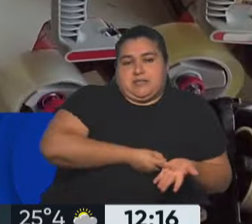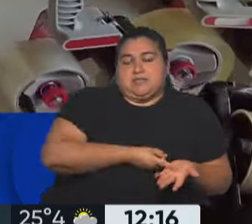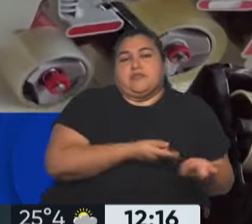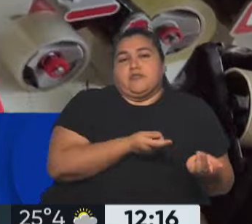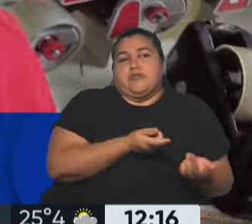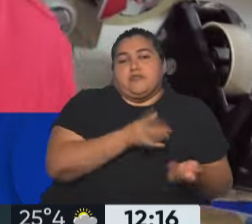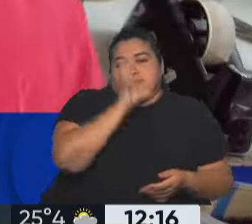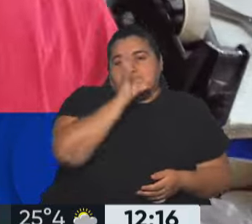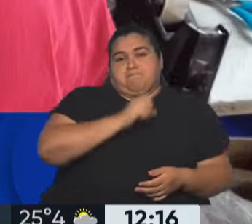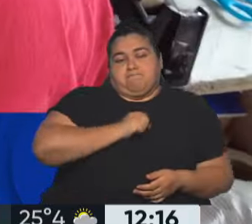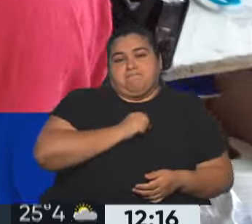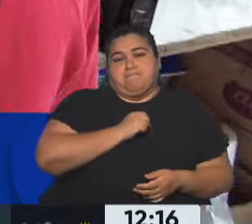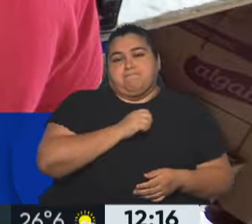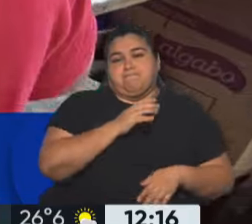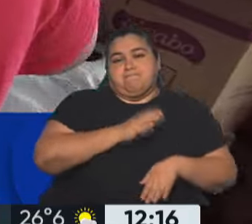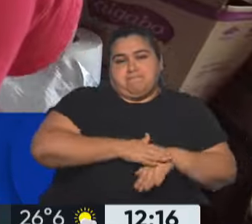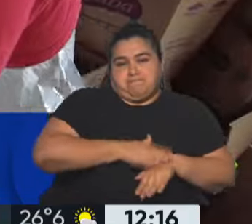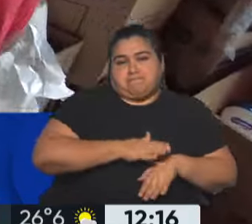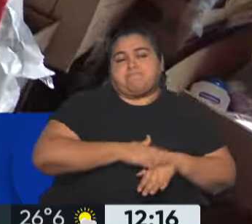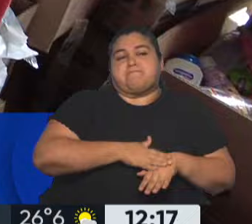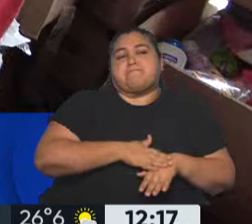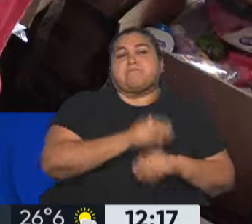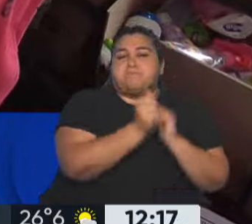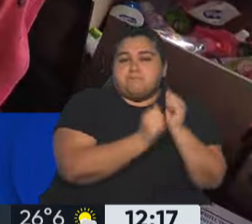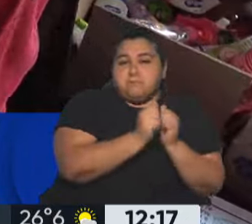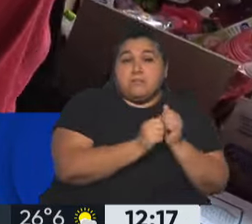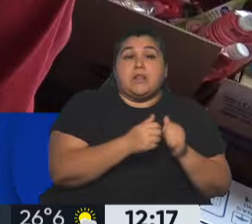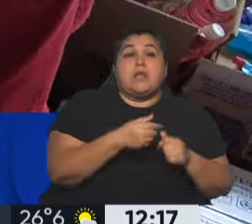frente al brote de dengue y sugiere que el precio al